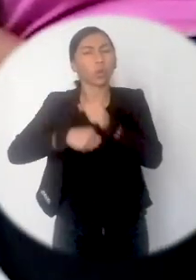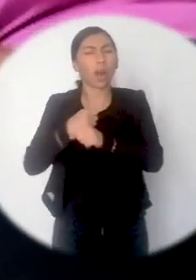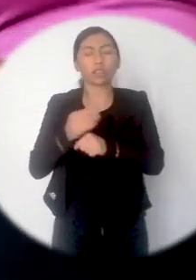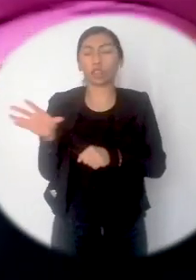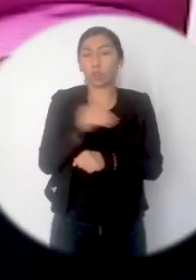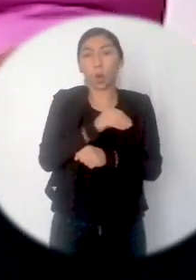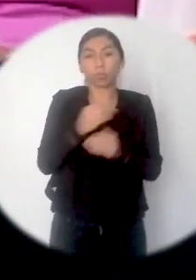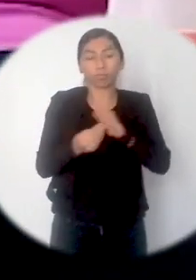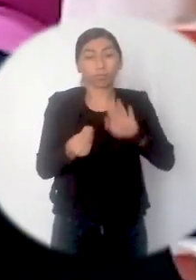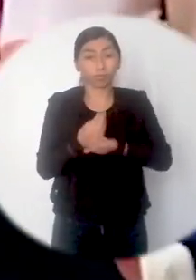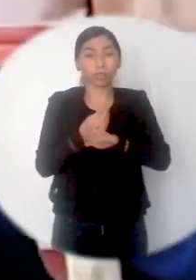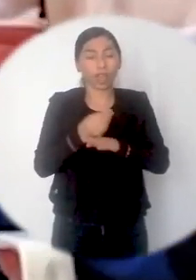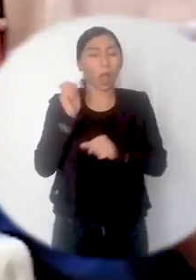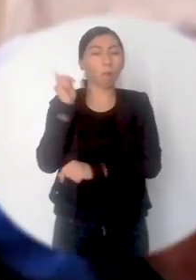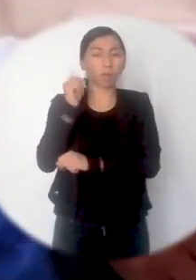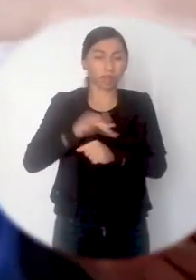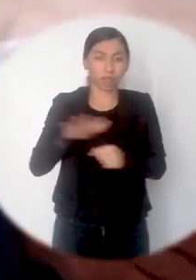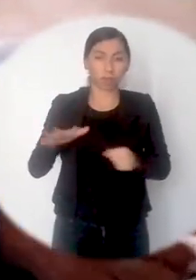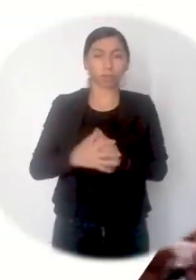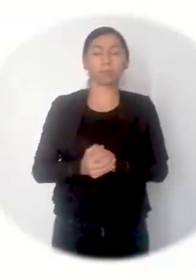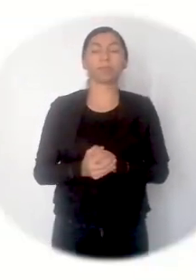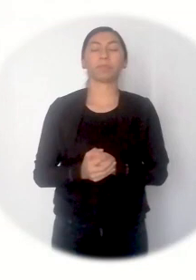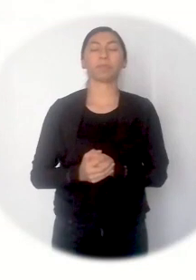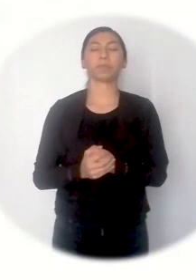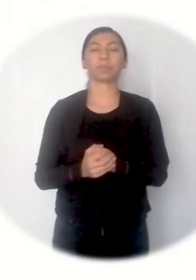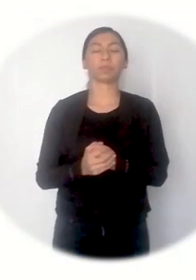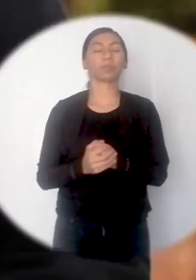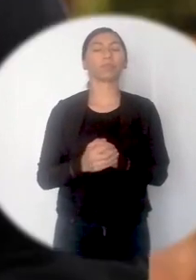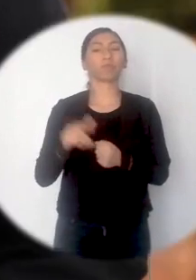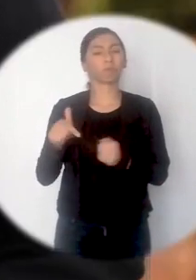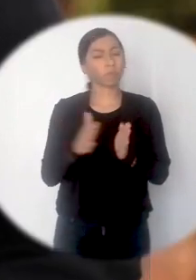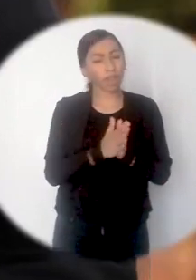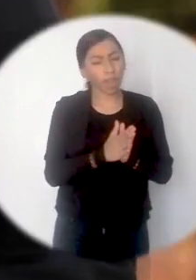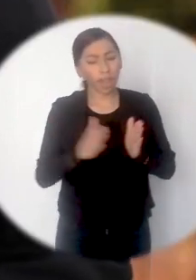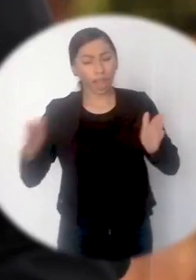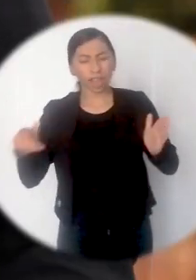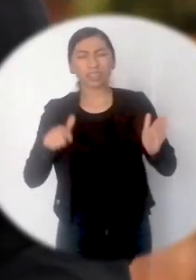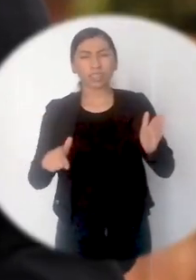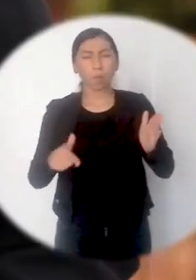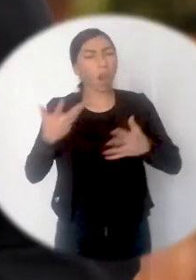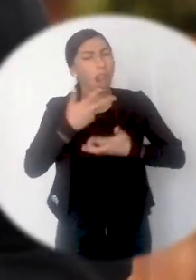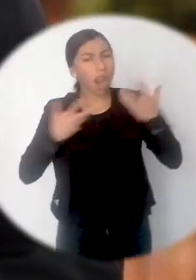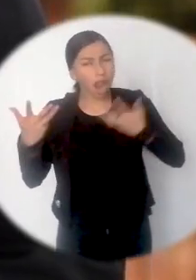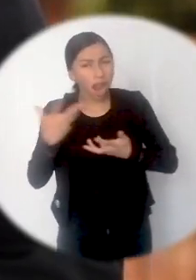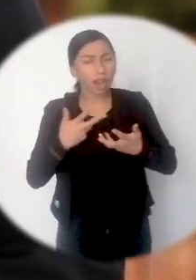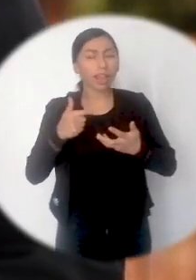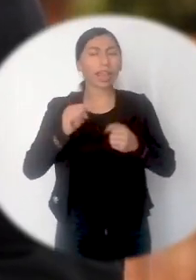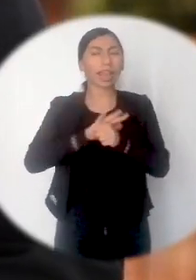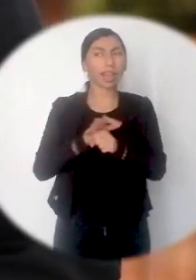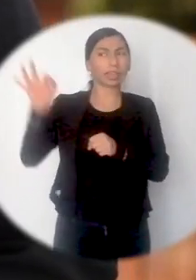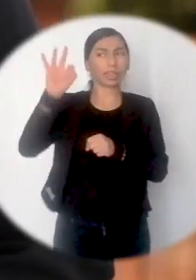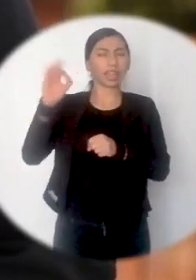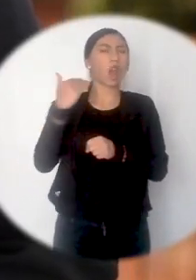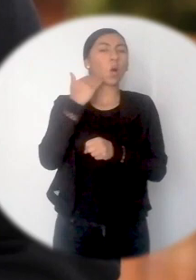pública de atención a víctimas en la Dirección Territorial de Barranca. Durante la jornada, el gran diálogo con las víctimas en tiempos de